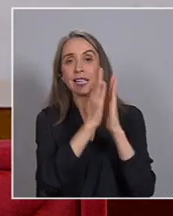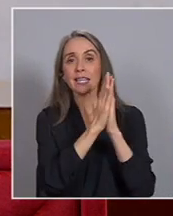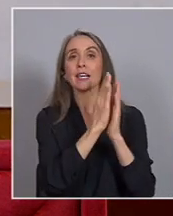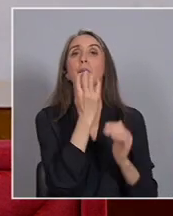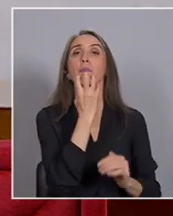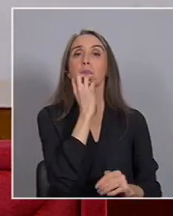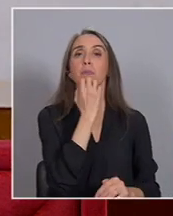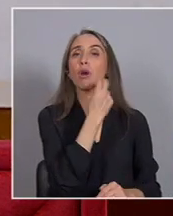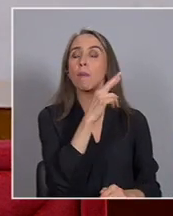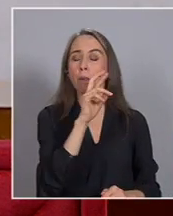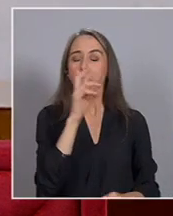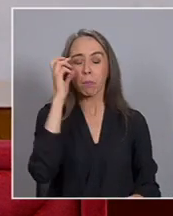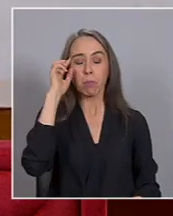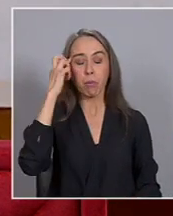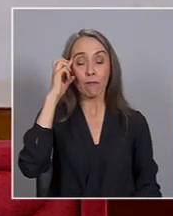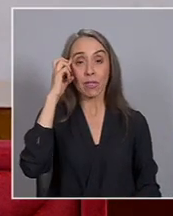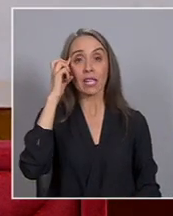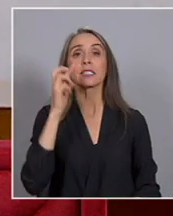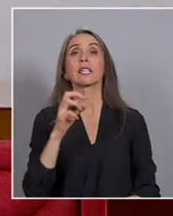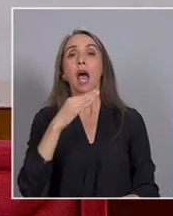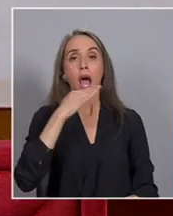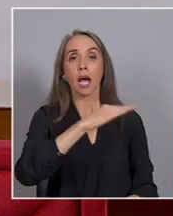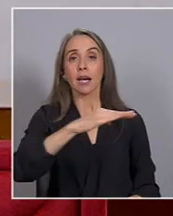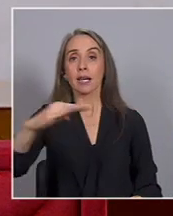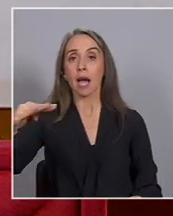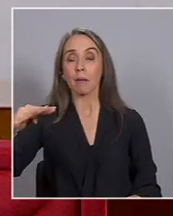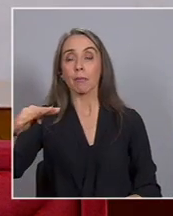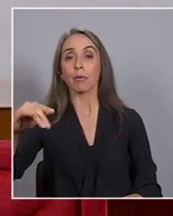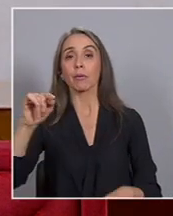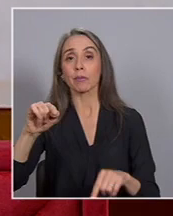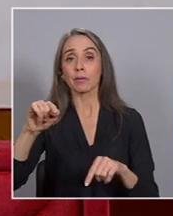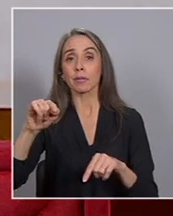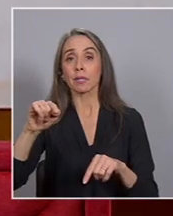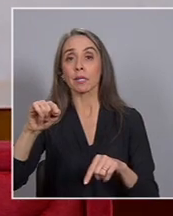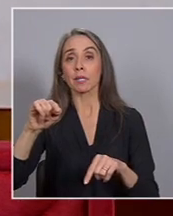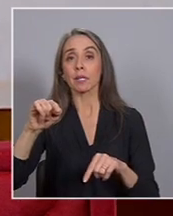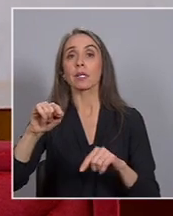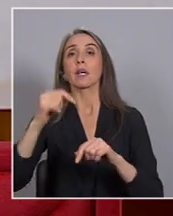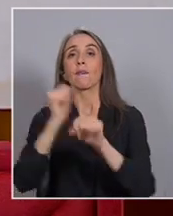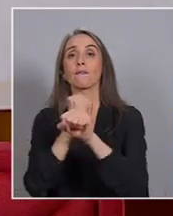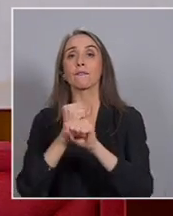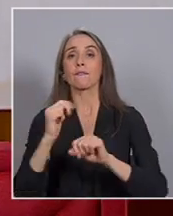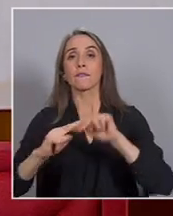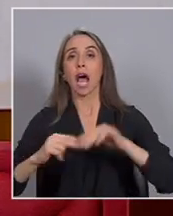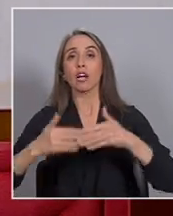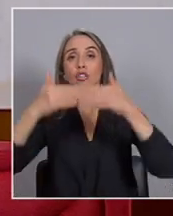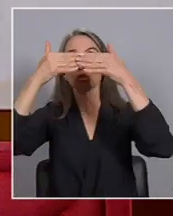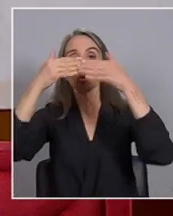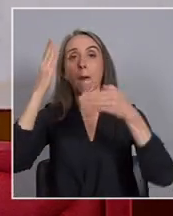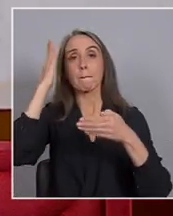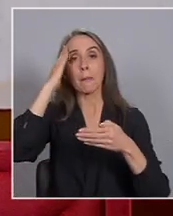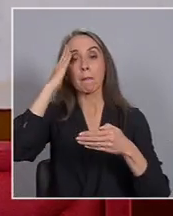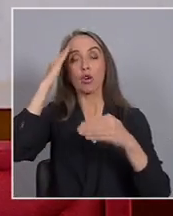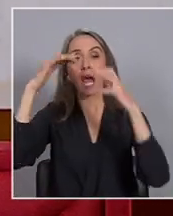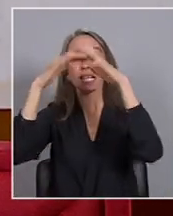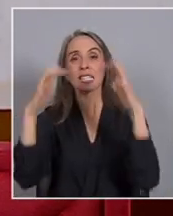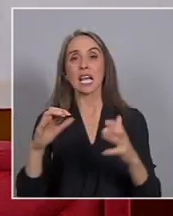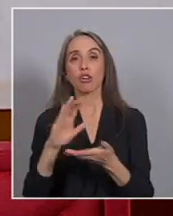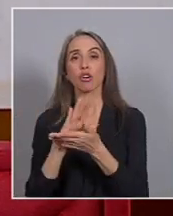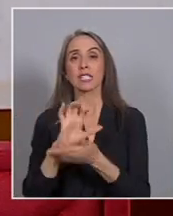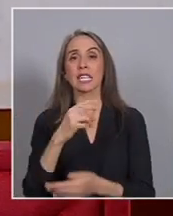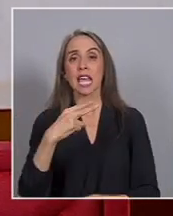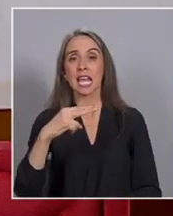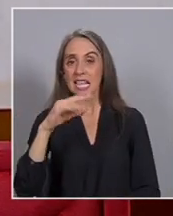Antofagasta o el predio en que se constituirá el memorial del Cerro Chena. Y en su última